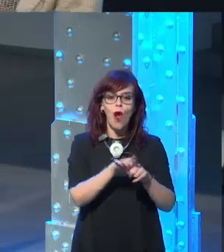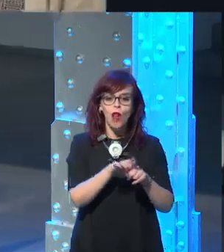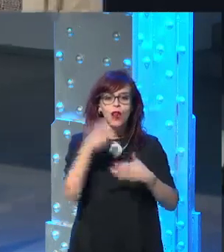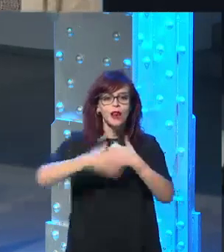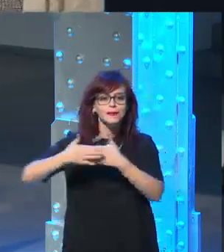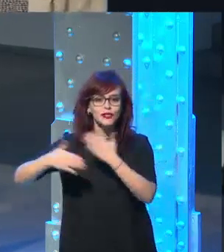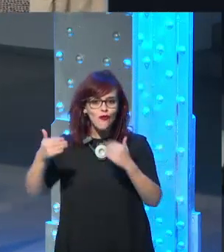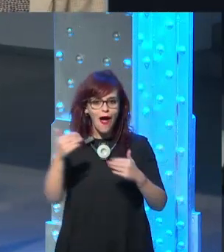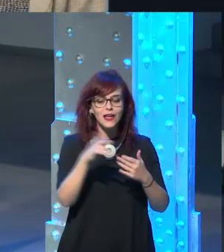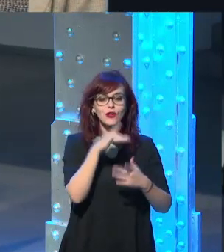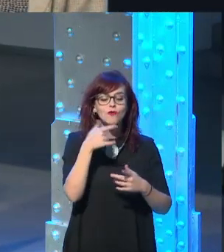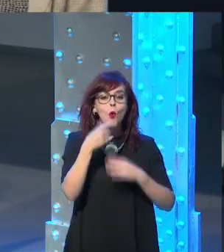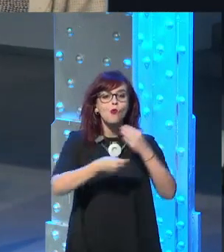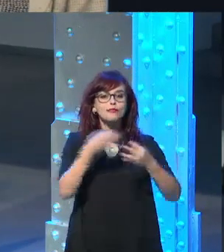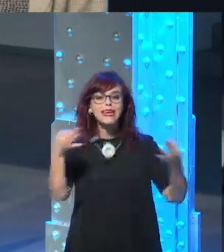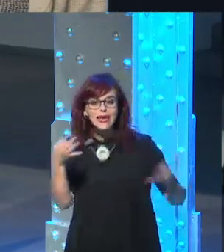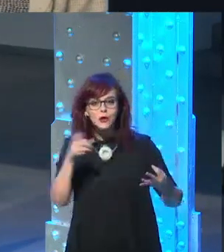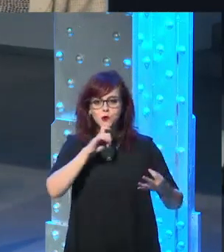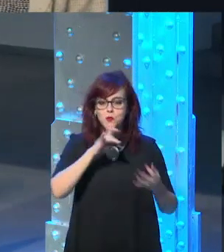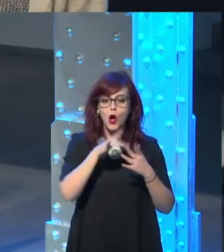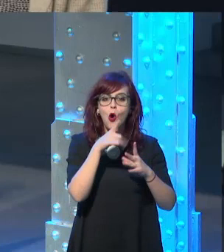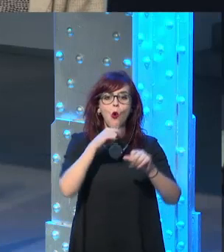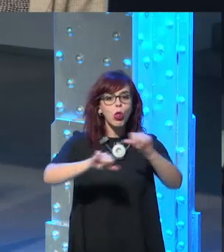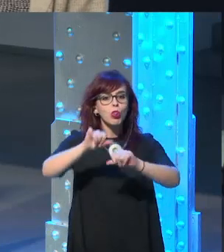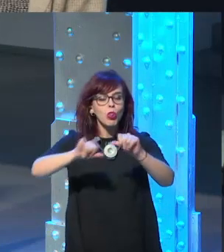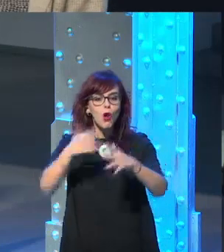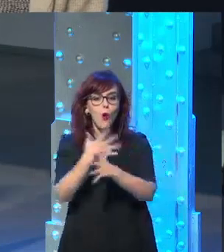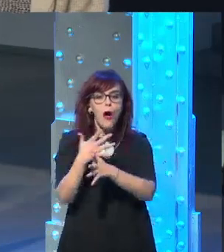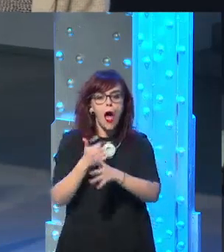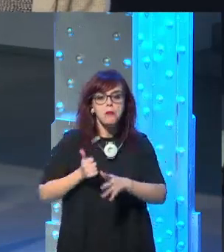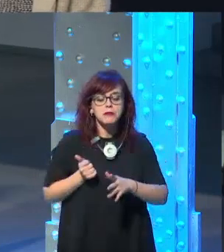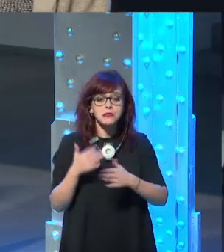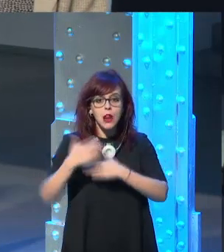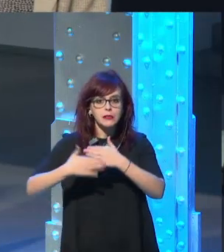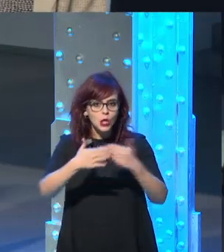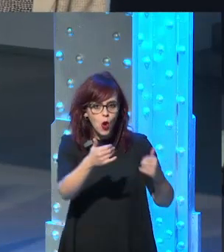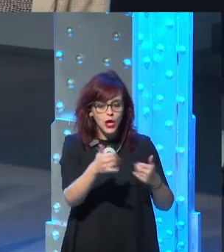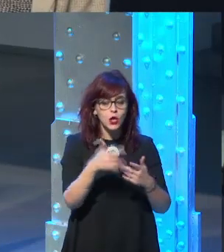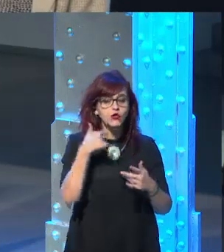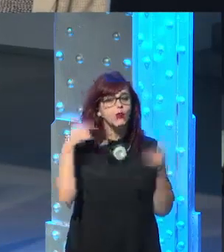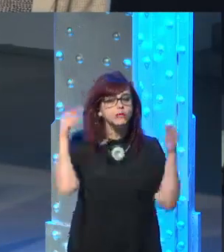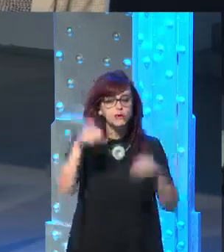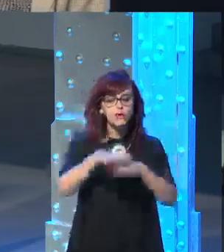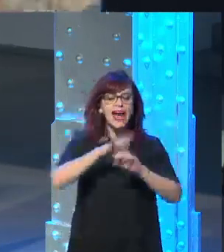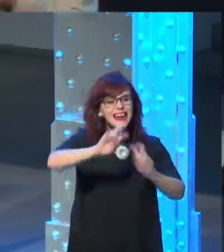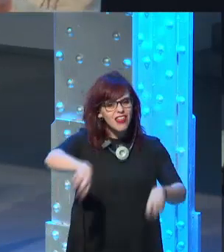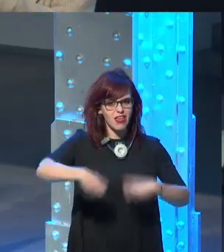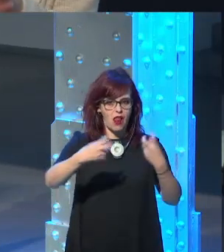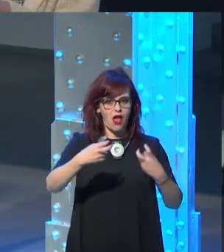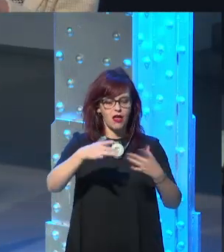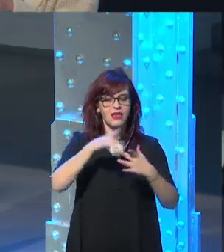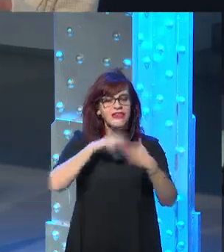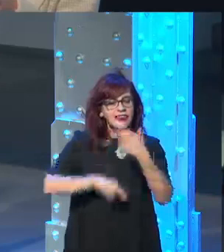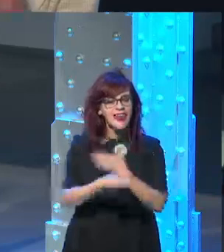límites en lo que pueden utilizar y con las sustancias con las que pueden jugar. Yo me centro en el reciclaje y en